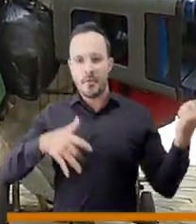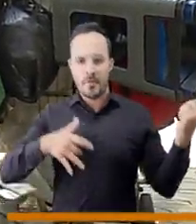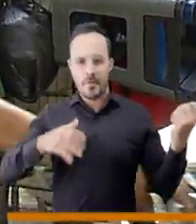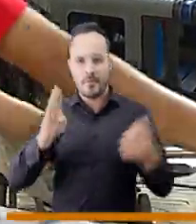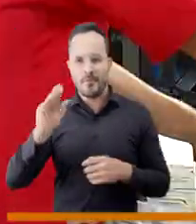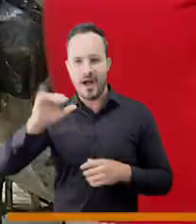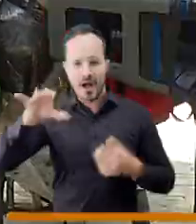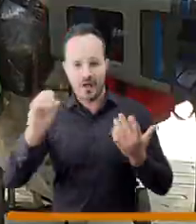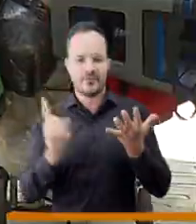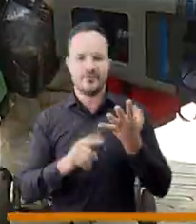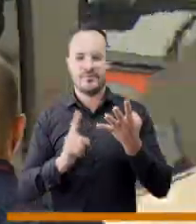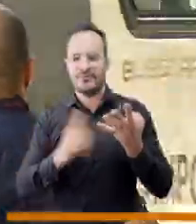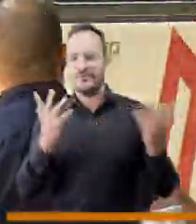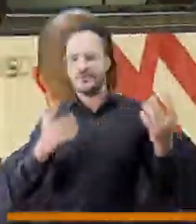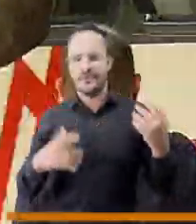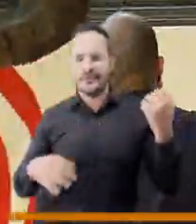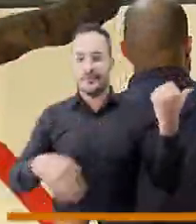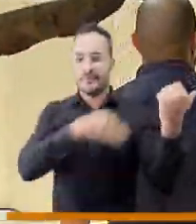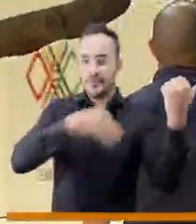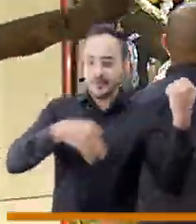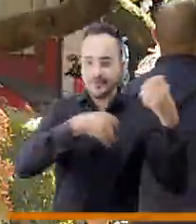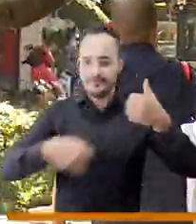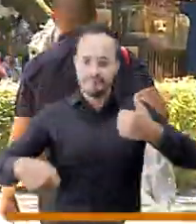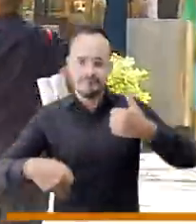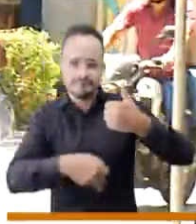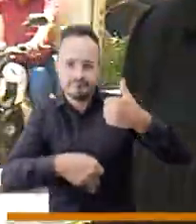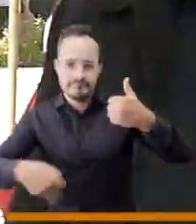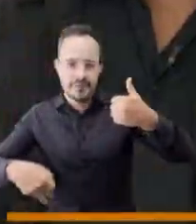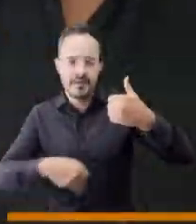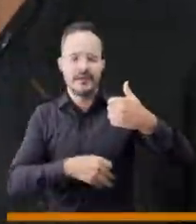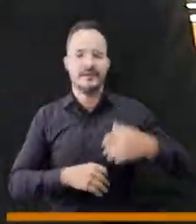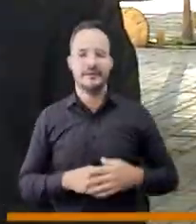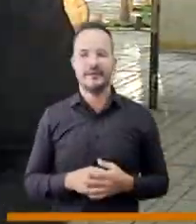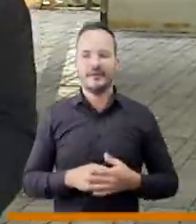batería o la percusión, también el violín, el cello,